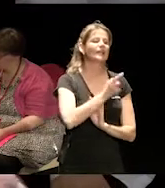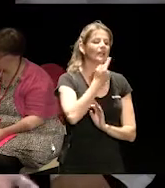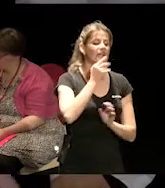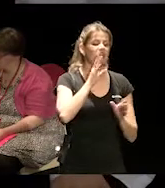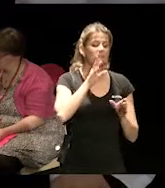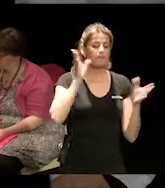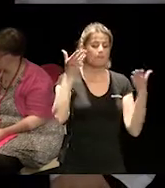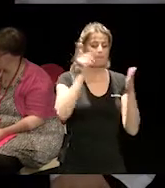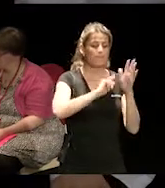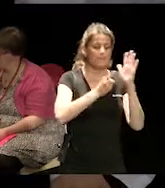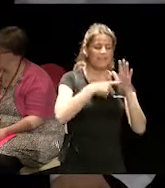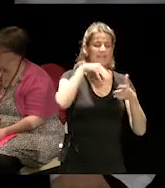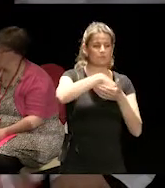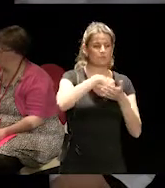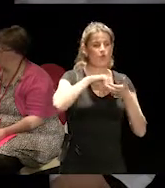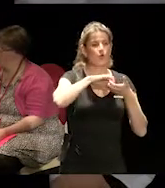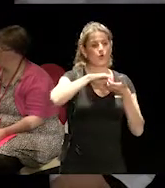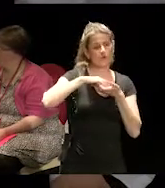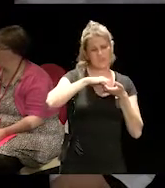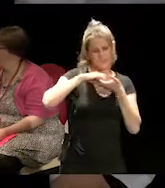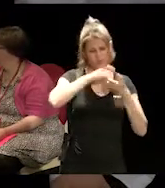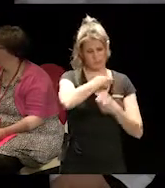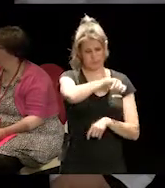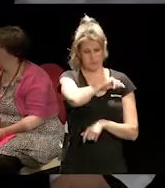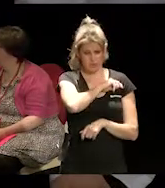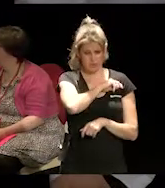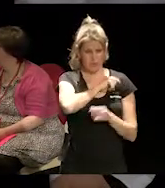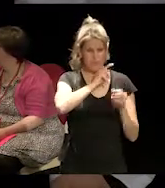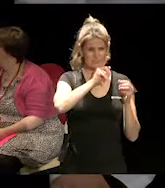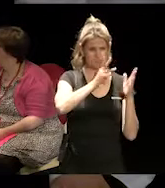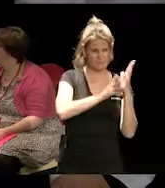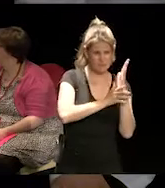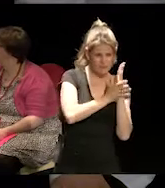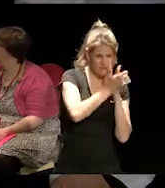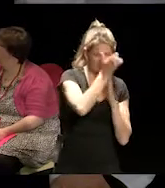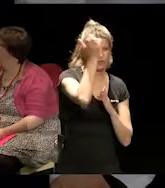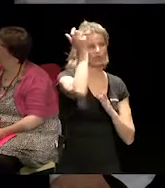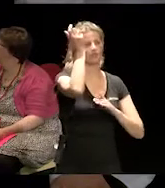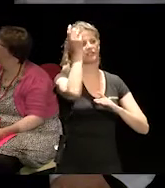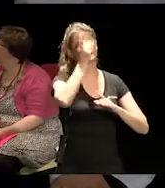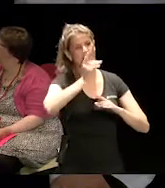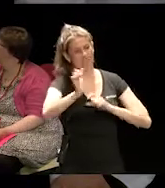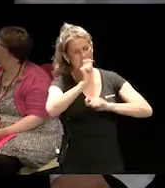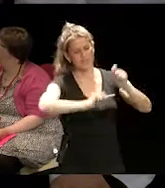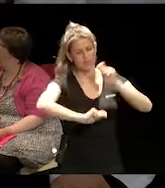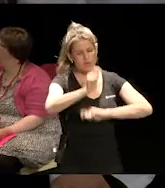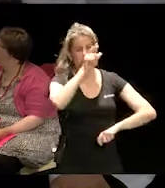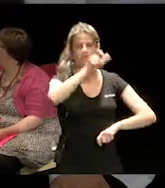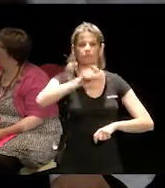imagino que todos sabéis que es la Confederación Española de Federaciones de Asociaciones de Personas